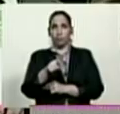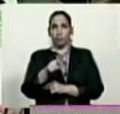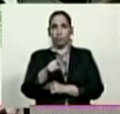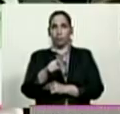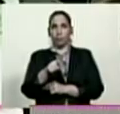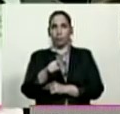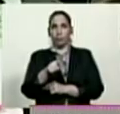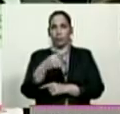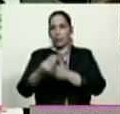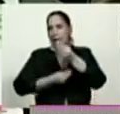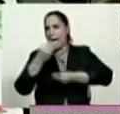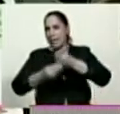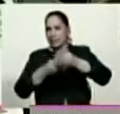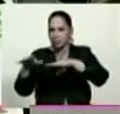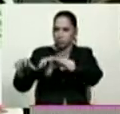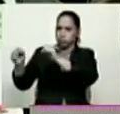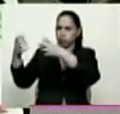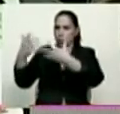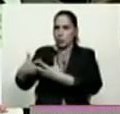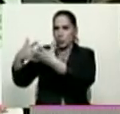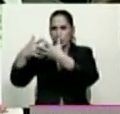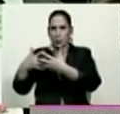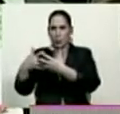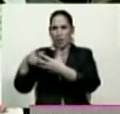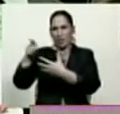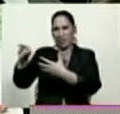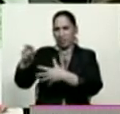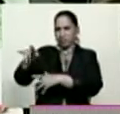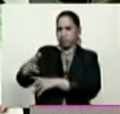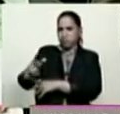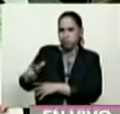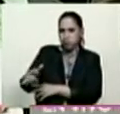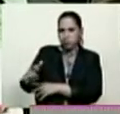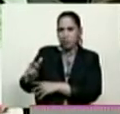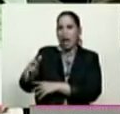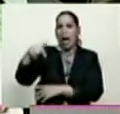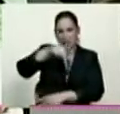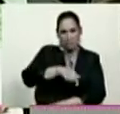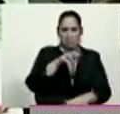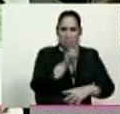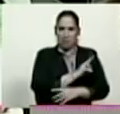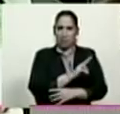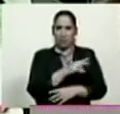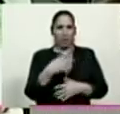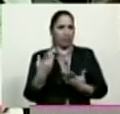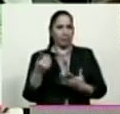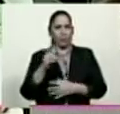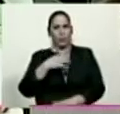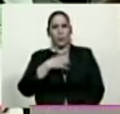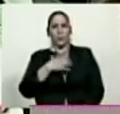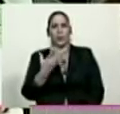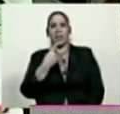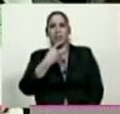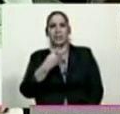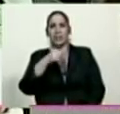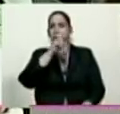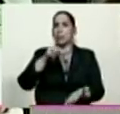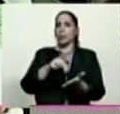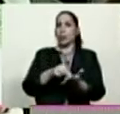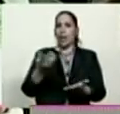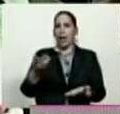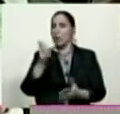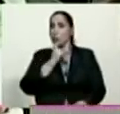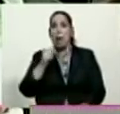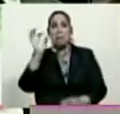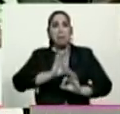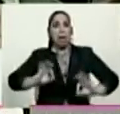lo que está haciendo el imperialismo norteamericano con sus títeres internos, no se le puede decir títeres nacionales porque de nacional no tienen